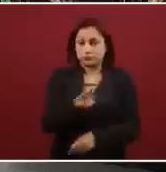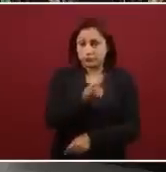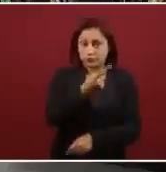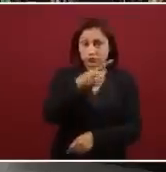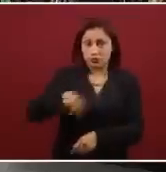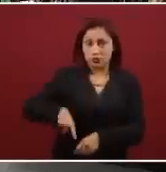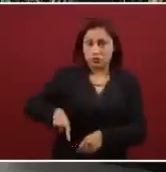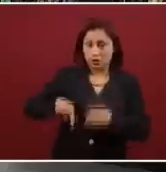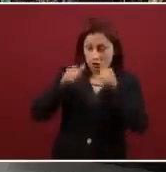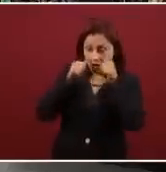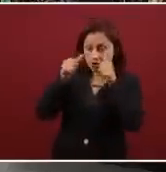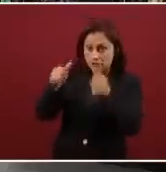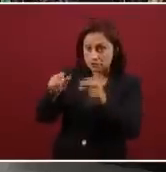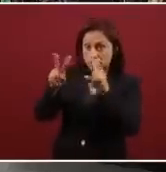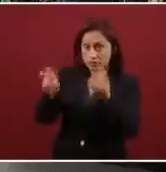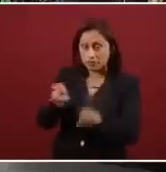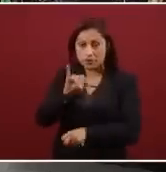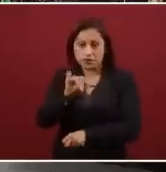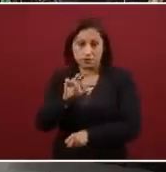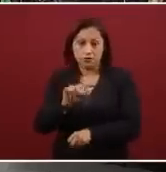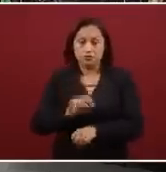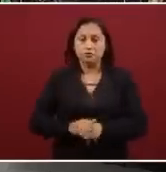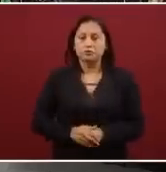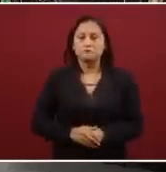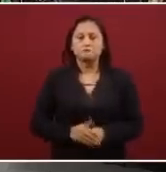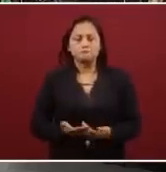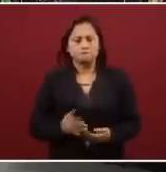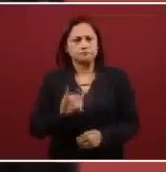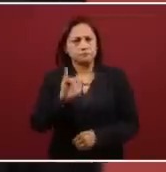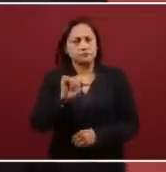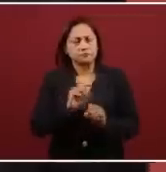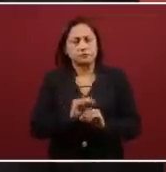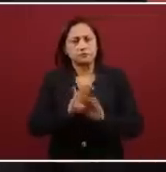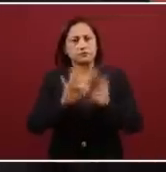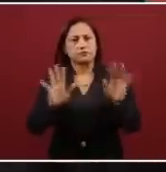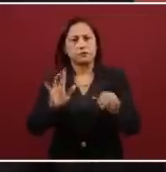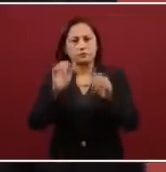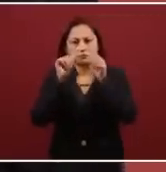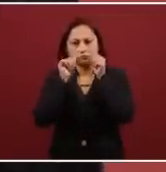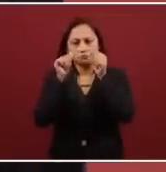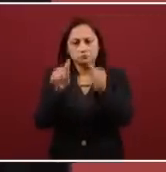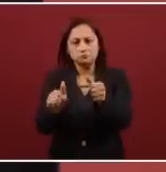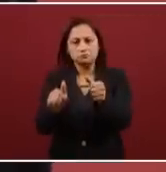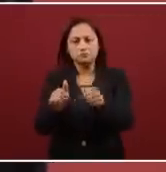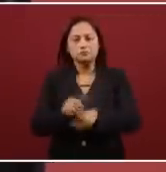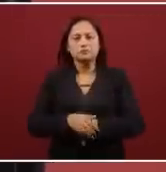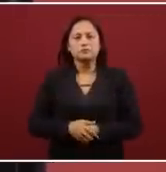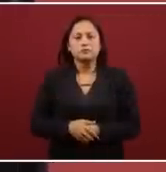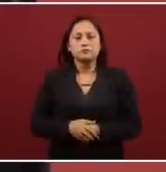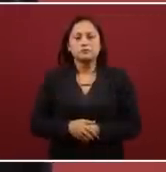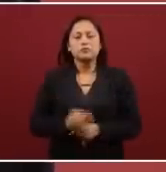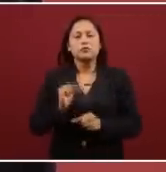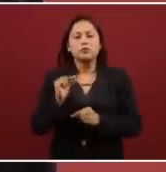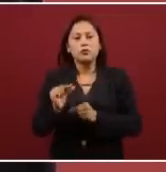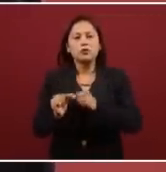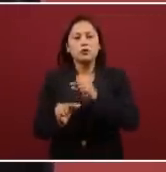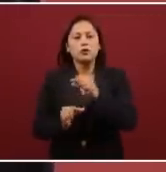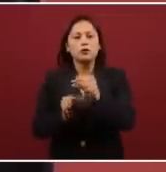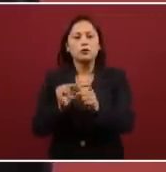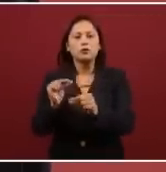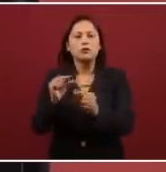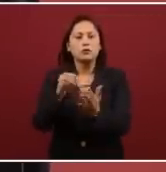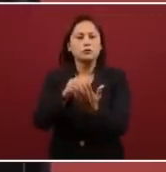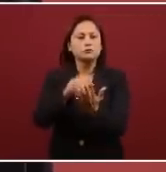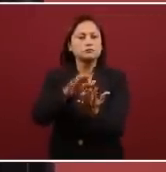Sí, desde luego que sí, o sea, hay que ir buscando que se formalice